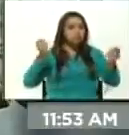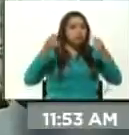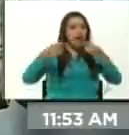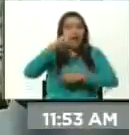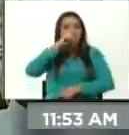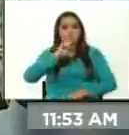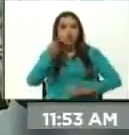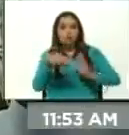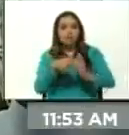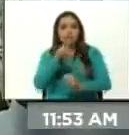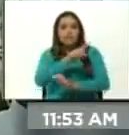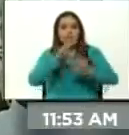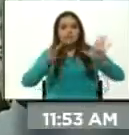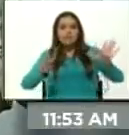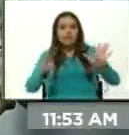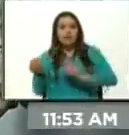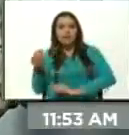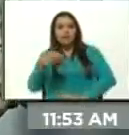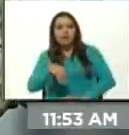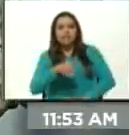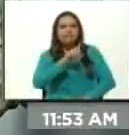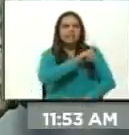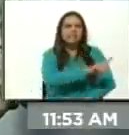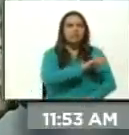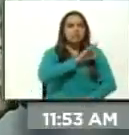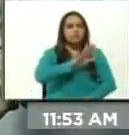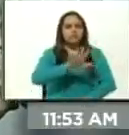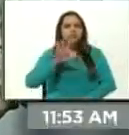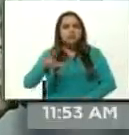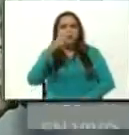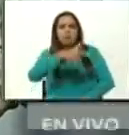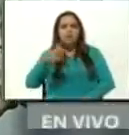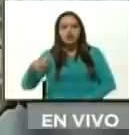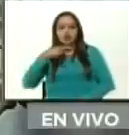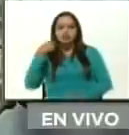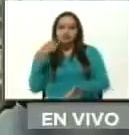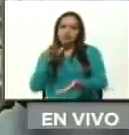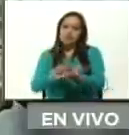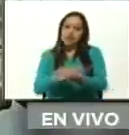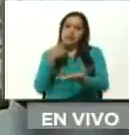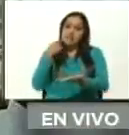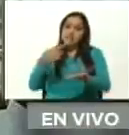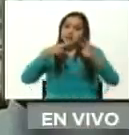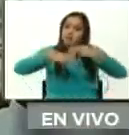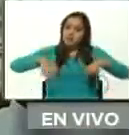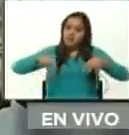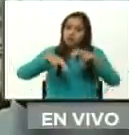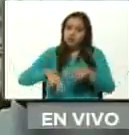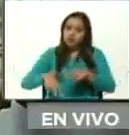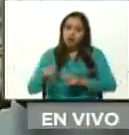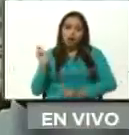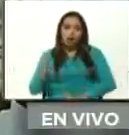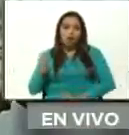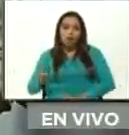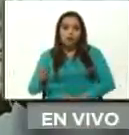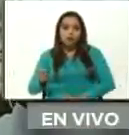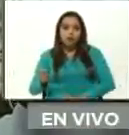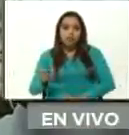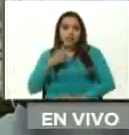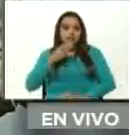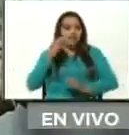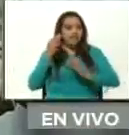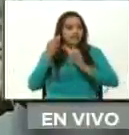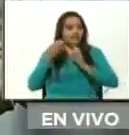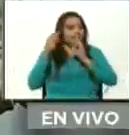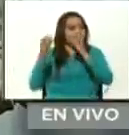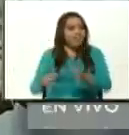hubo un aproximado de 155 personas fallecidas según las investigaciones de la Comisión para la Verdad, la Justicia,